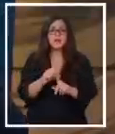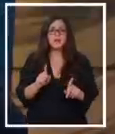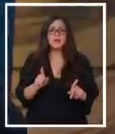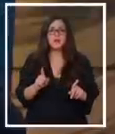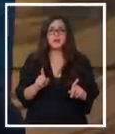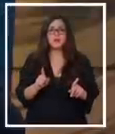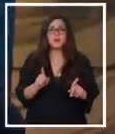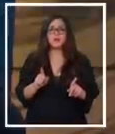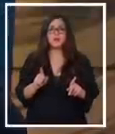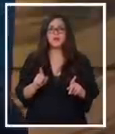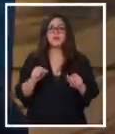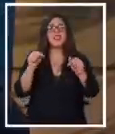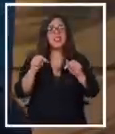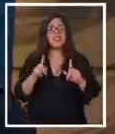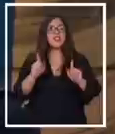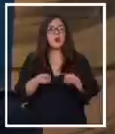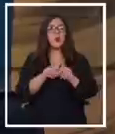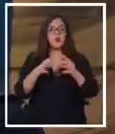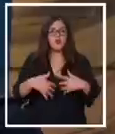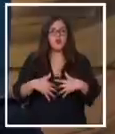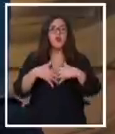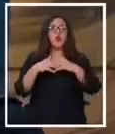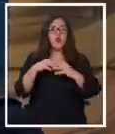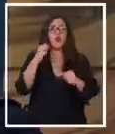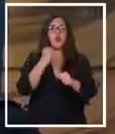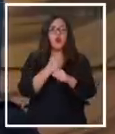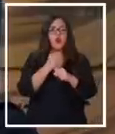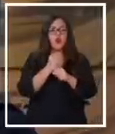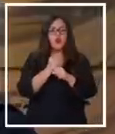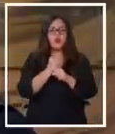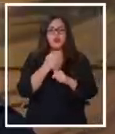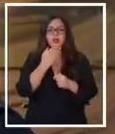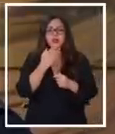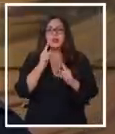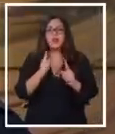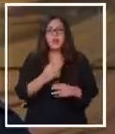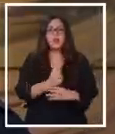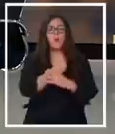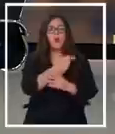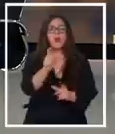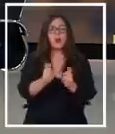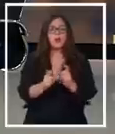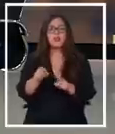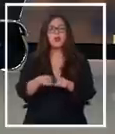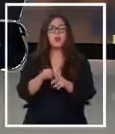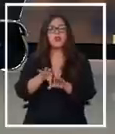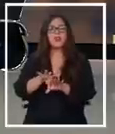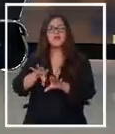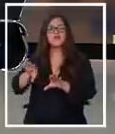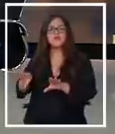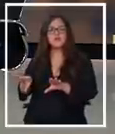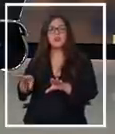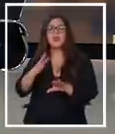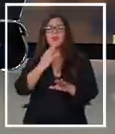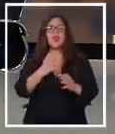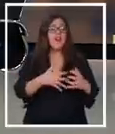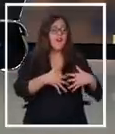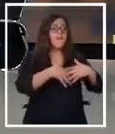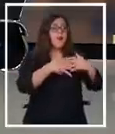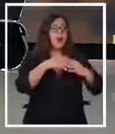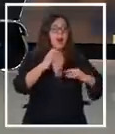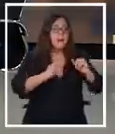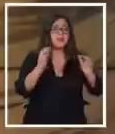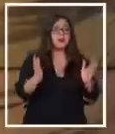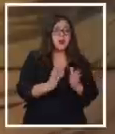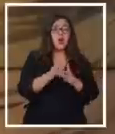es fortalecer el empleo tenemos que ayudar a quienes se han visto rezagados fortalecer a las pymes por eso yo quiero insistir a la